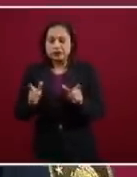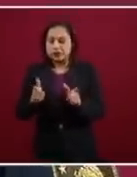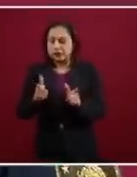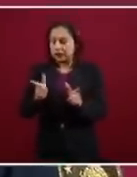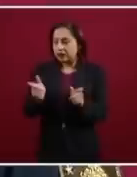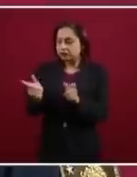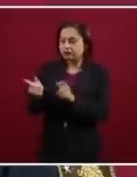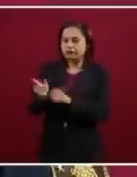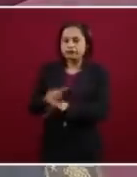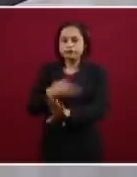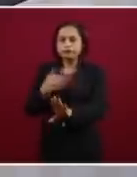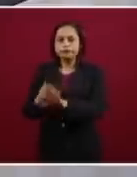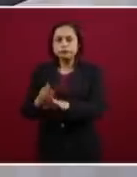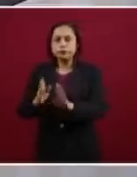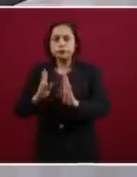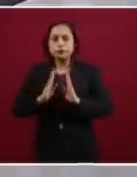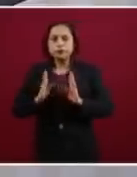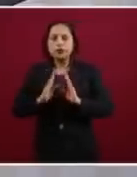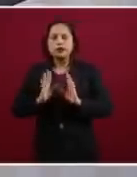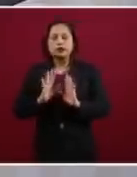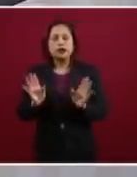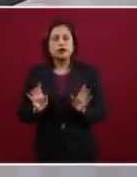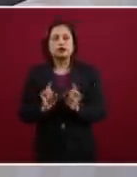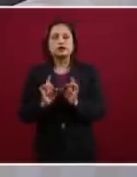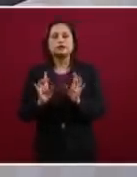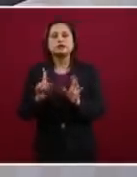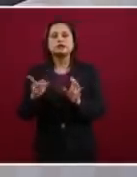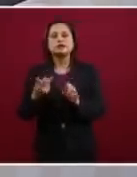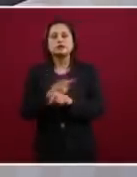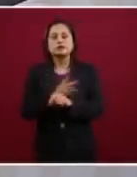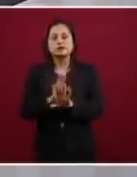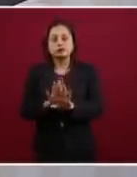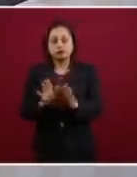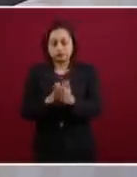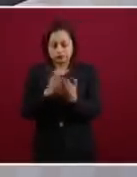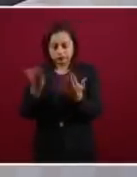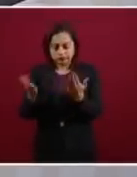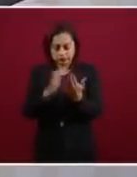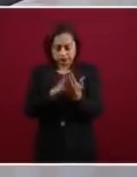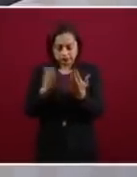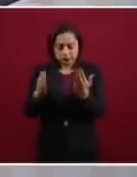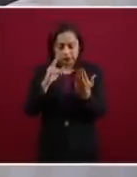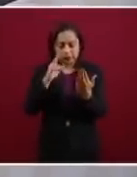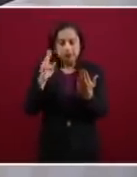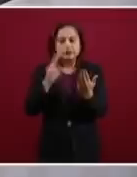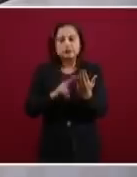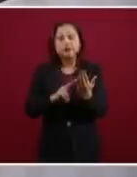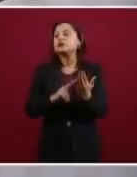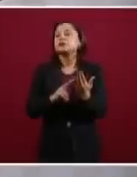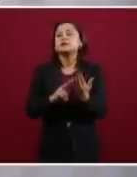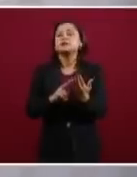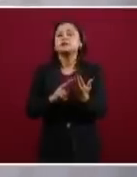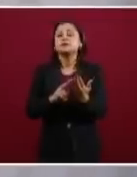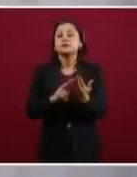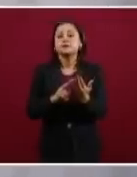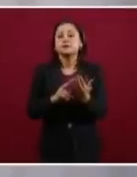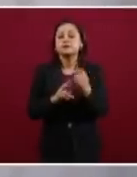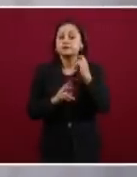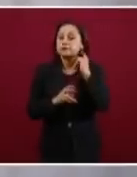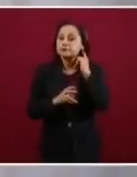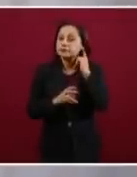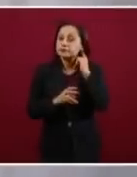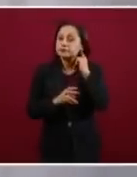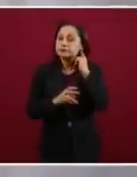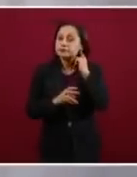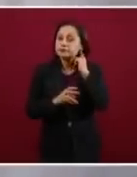aquí necesitábamos de ver una lámina que en donde casi son